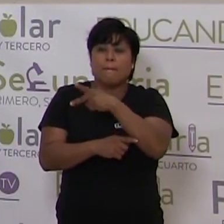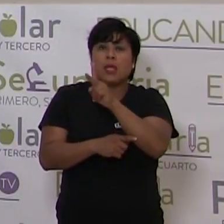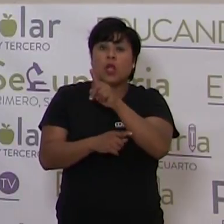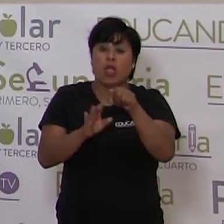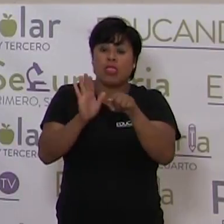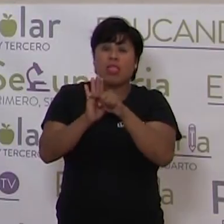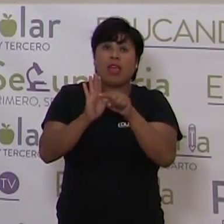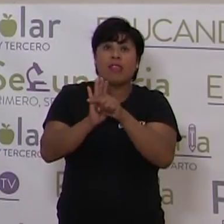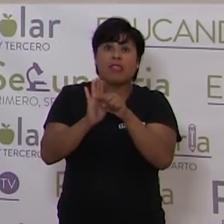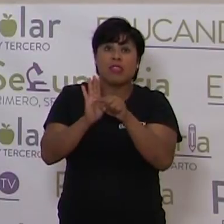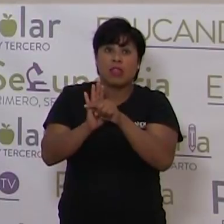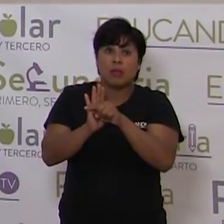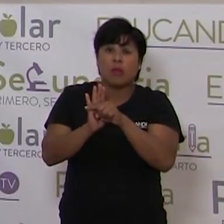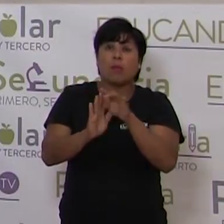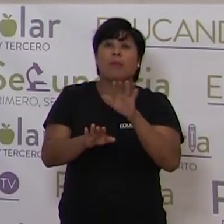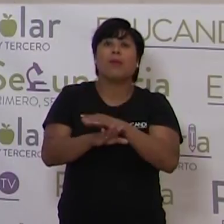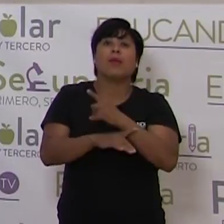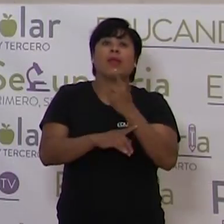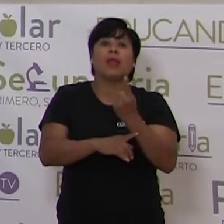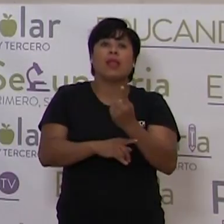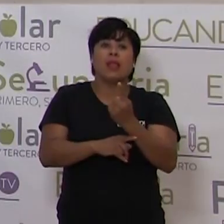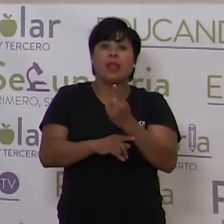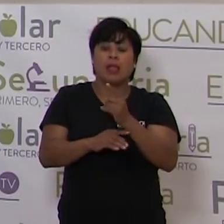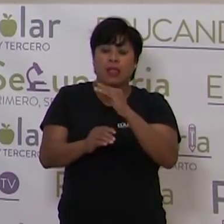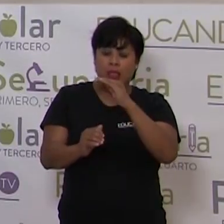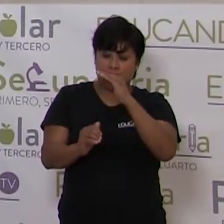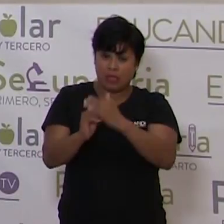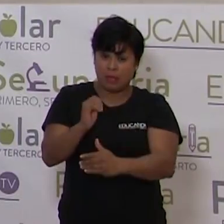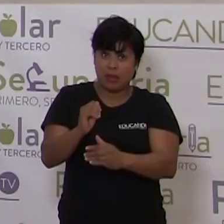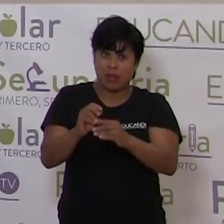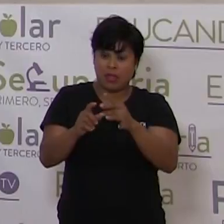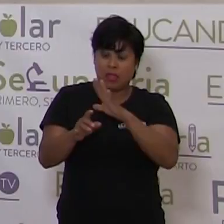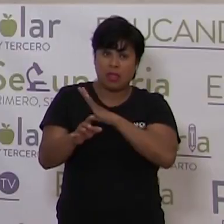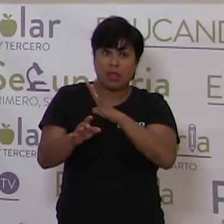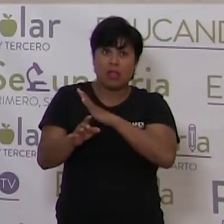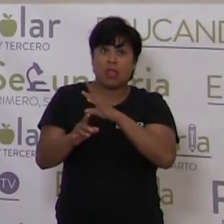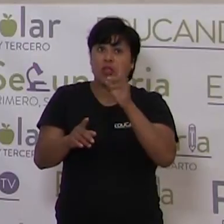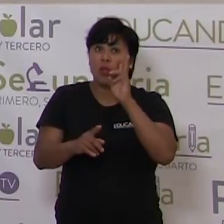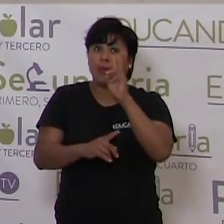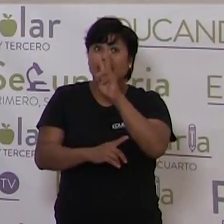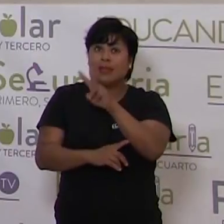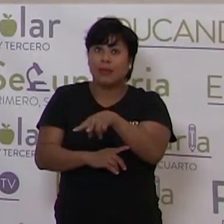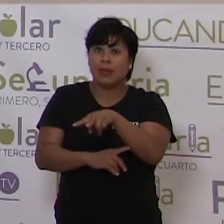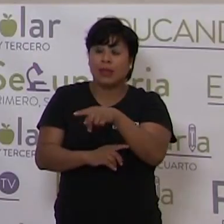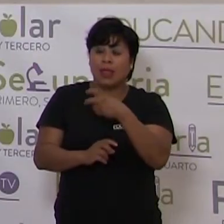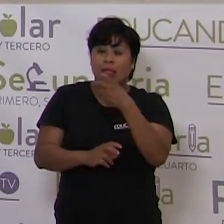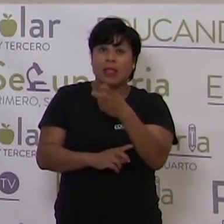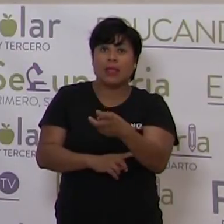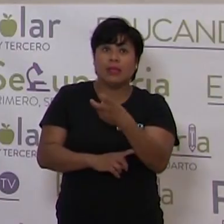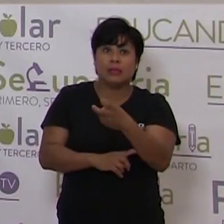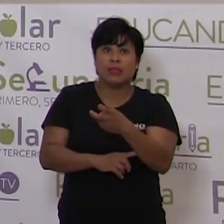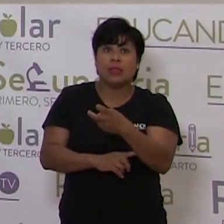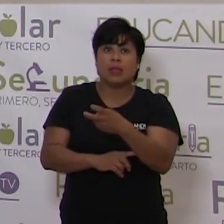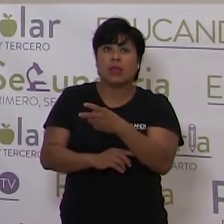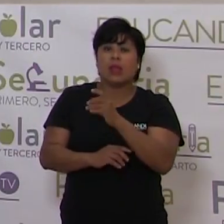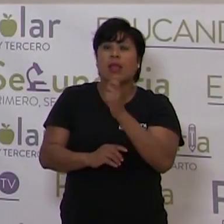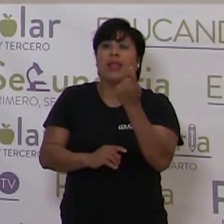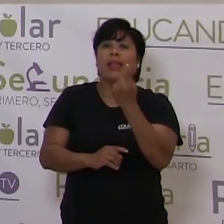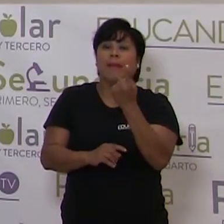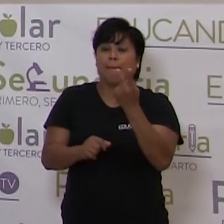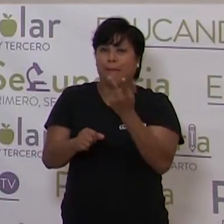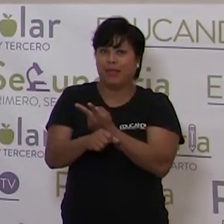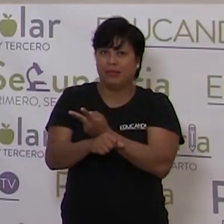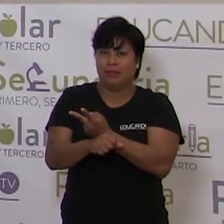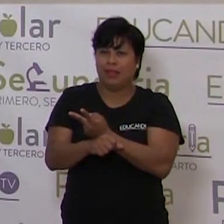considera negativo porque al terminar la figura te vas a dar cuenta de lo que pasa.